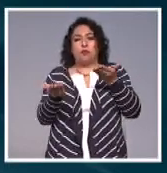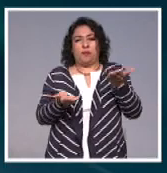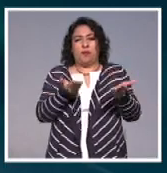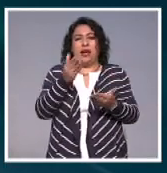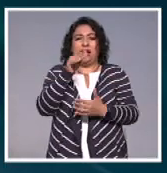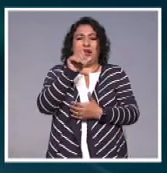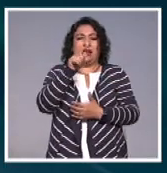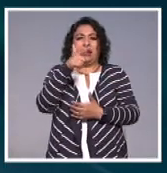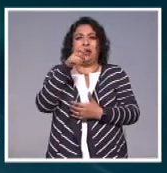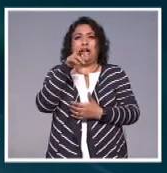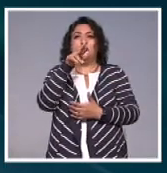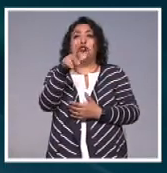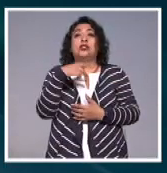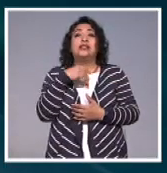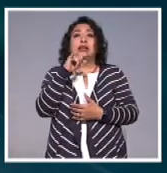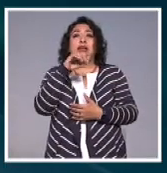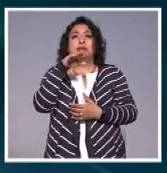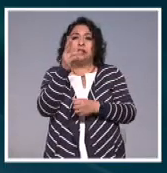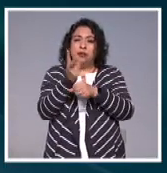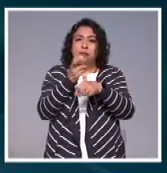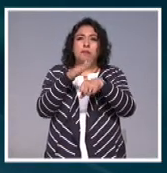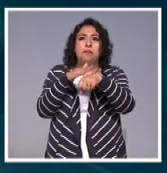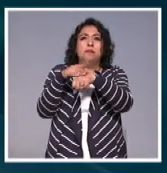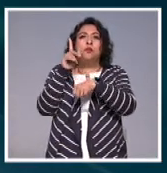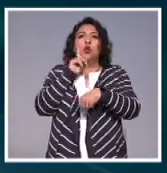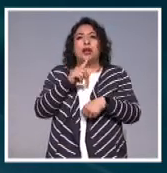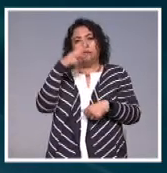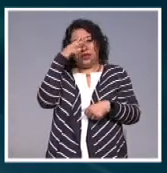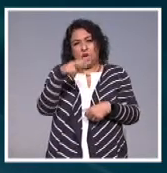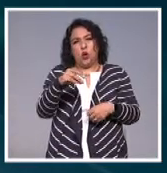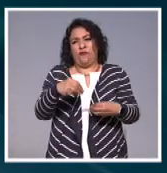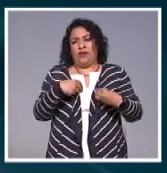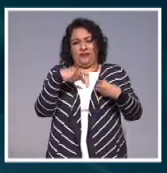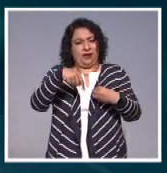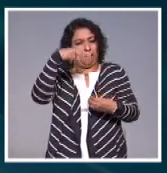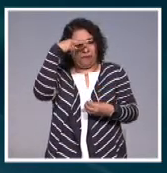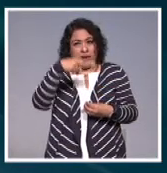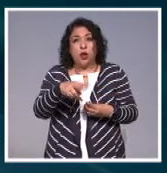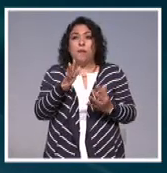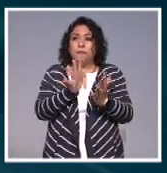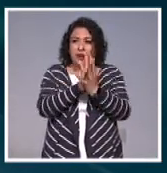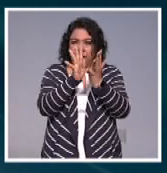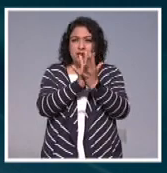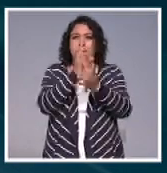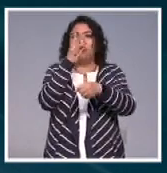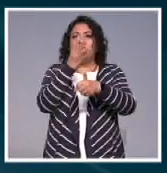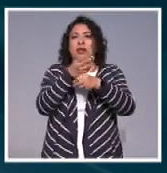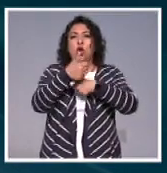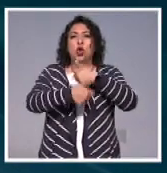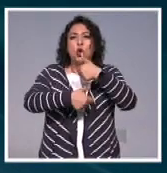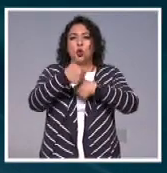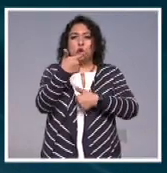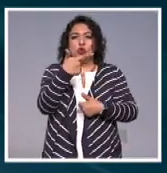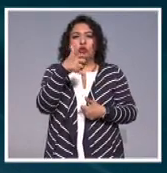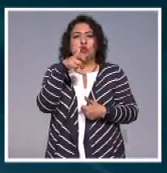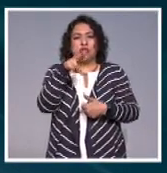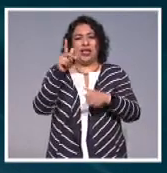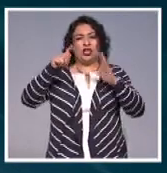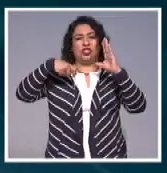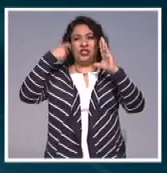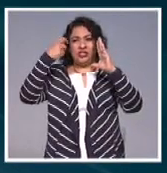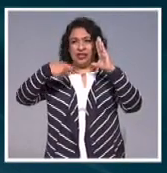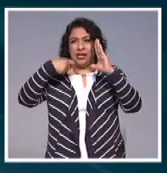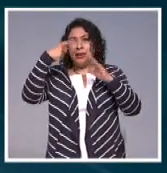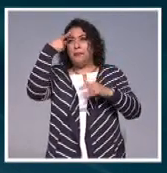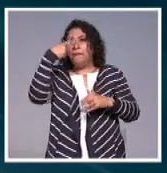Rosas. El IMCINE convoca a mujeres mexicanas o residentes permanentes en México a participar en el tercer concurso de guiones